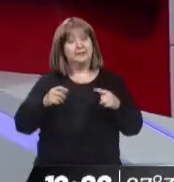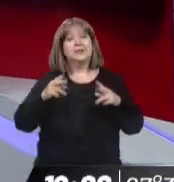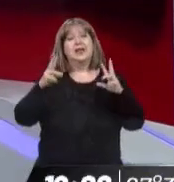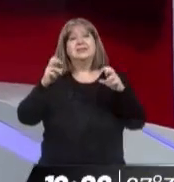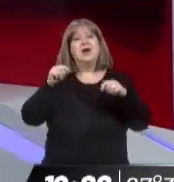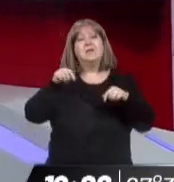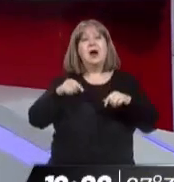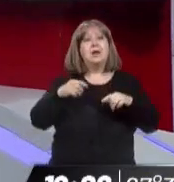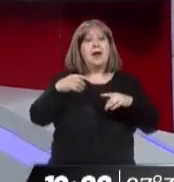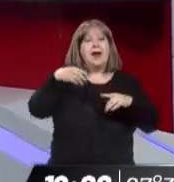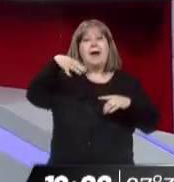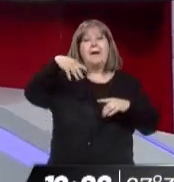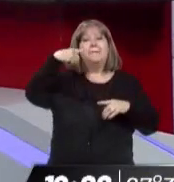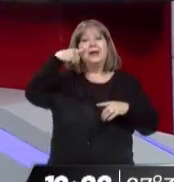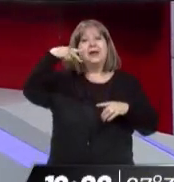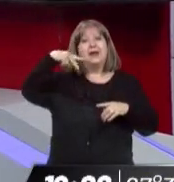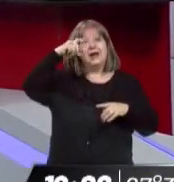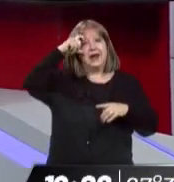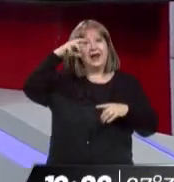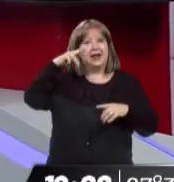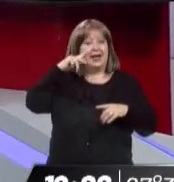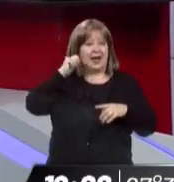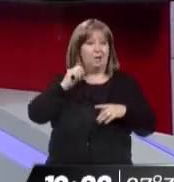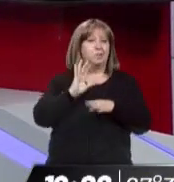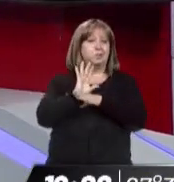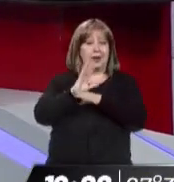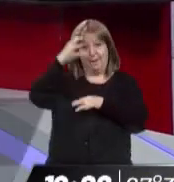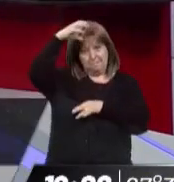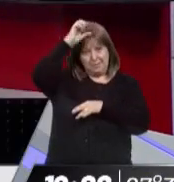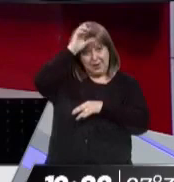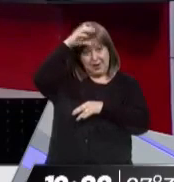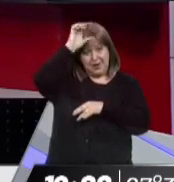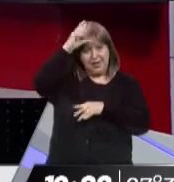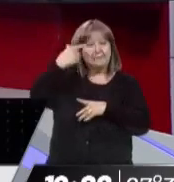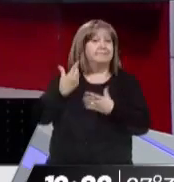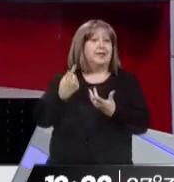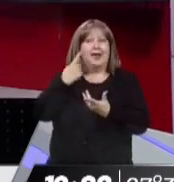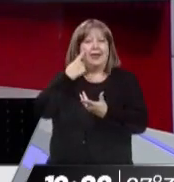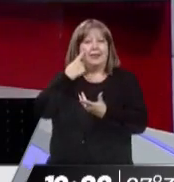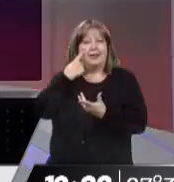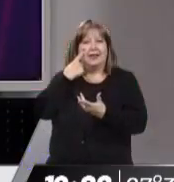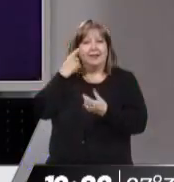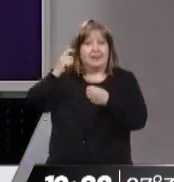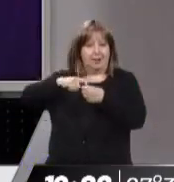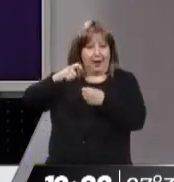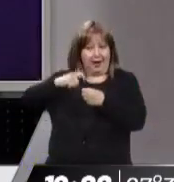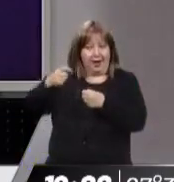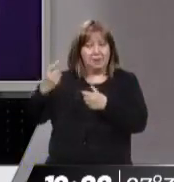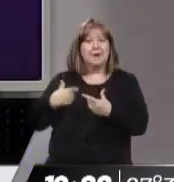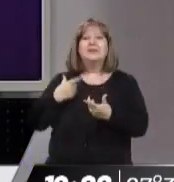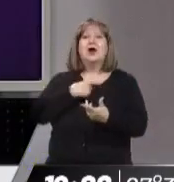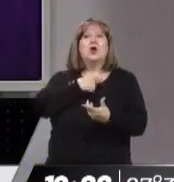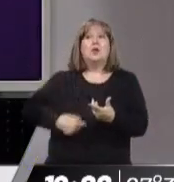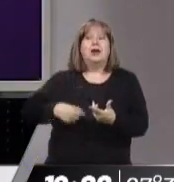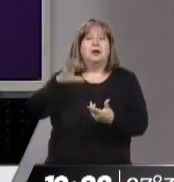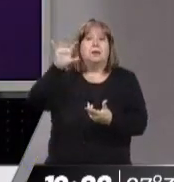Tenemos que hablar de minería, ¿no? Y también el pedido que llega desde Malargüe, ¿no? Por el intendente y la respuesta del gobierno provincial. Exactamente, la respuesta del